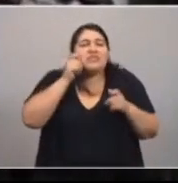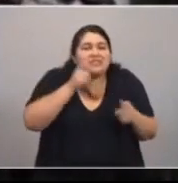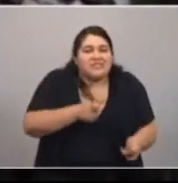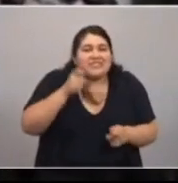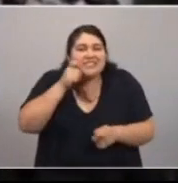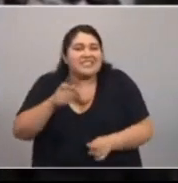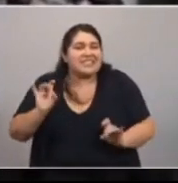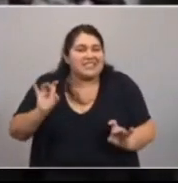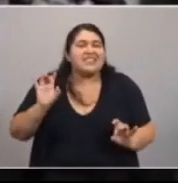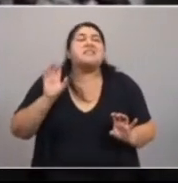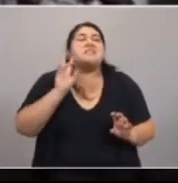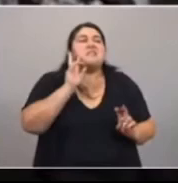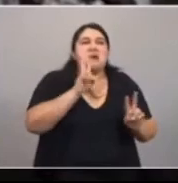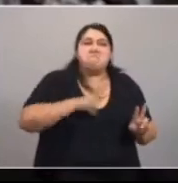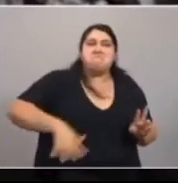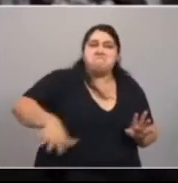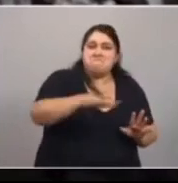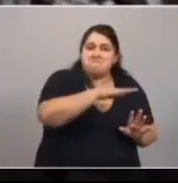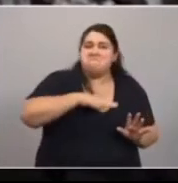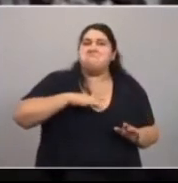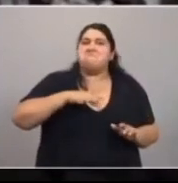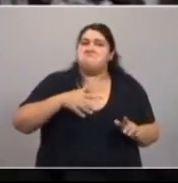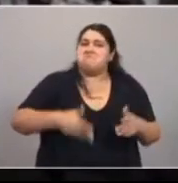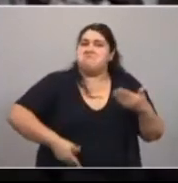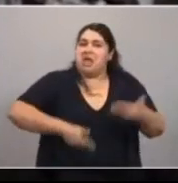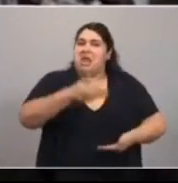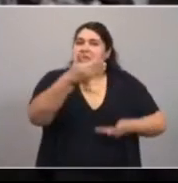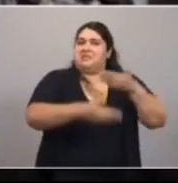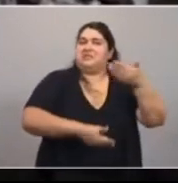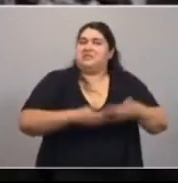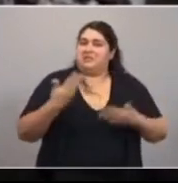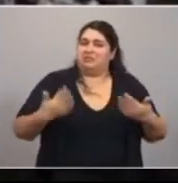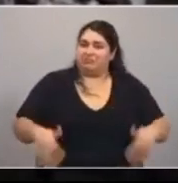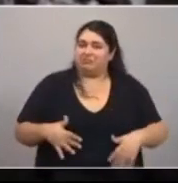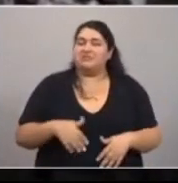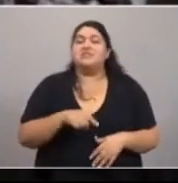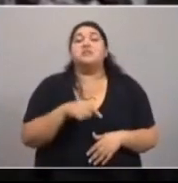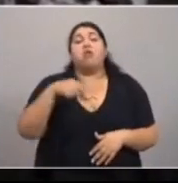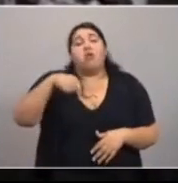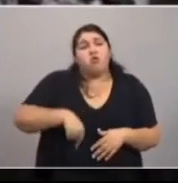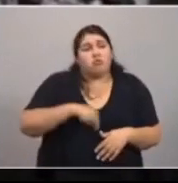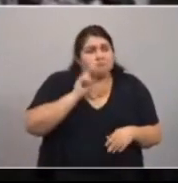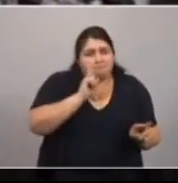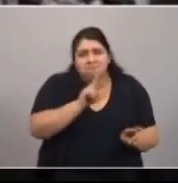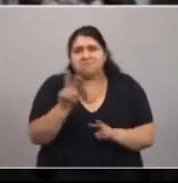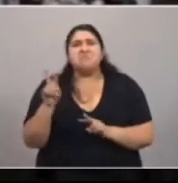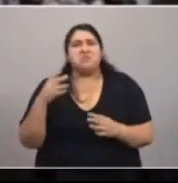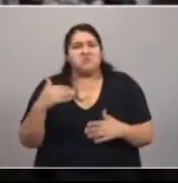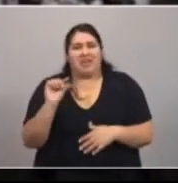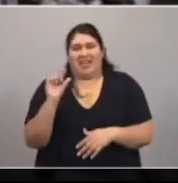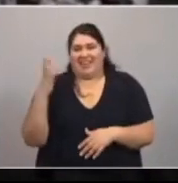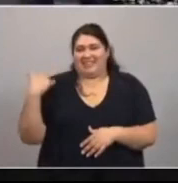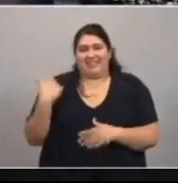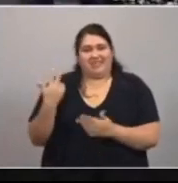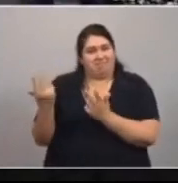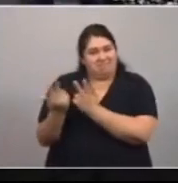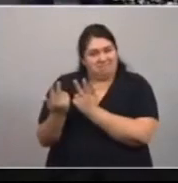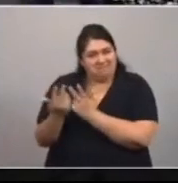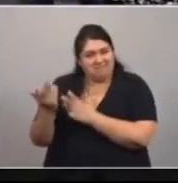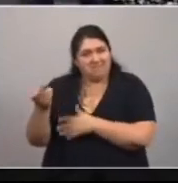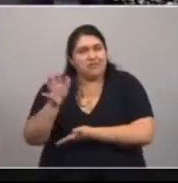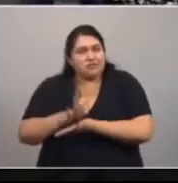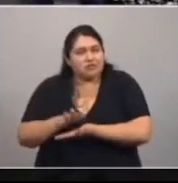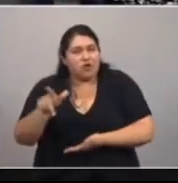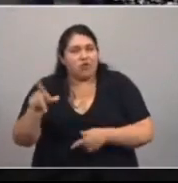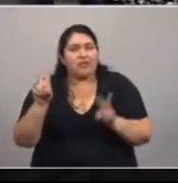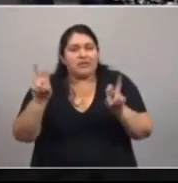crece día a día y con la oportunidad hoy de ver lo que hablábamos recién respecto de la integración entre el sector público y el sector